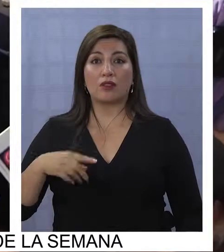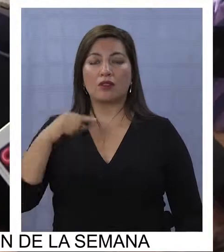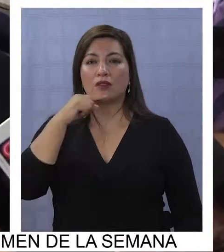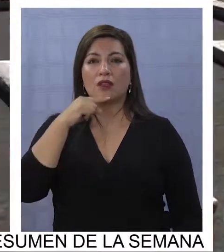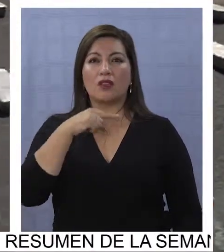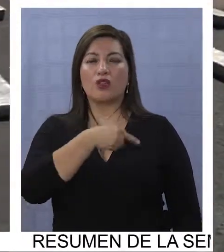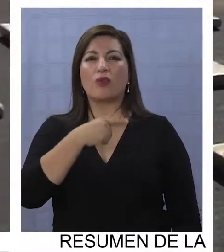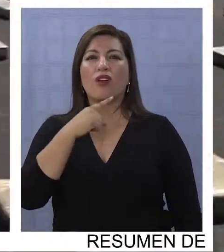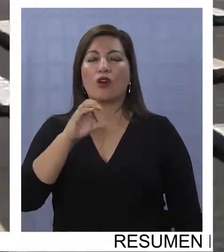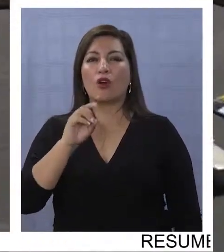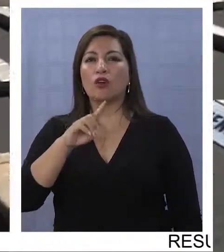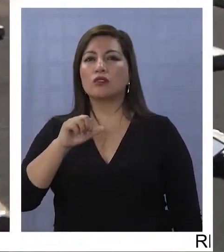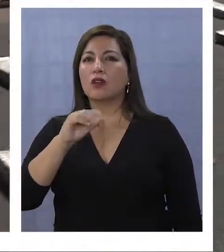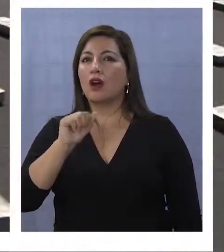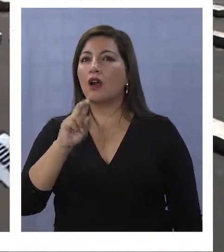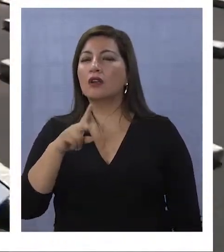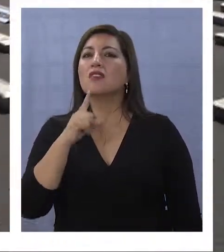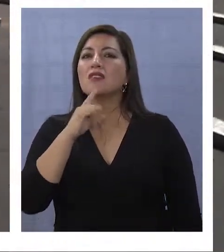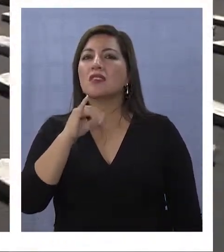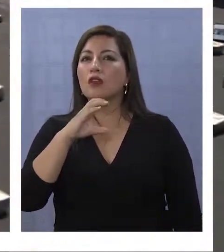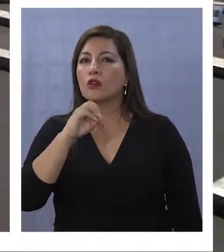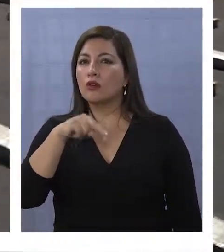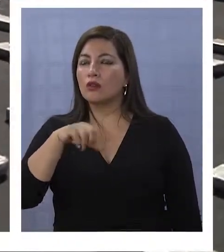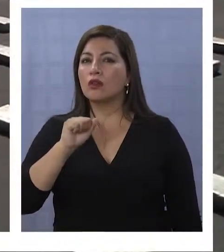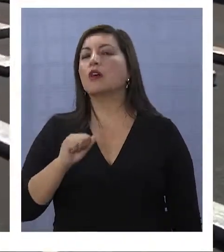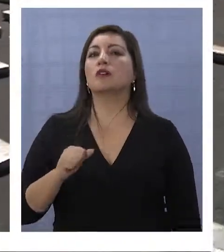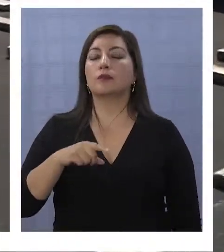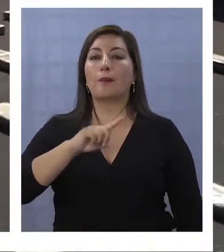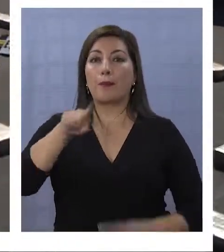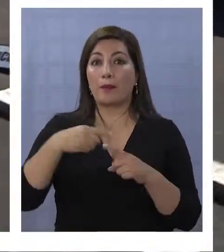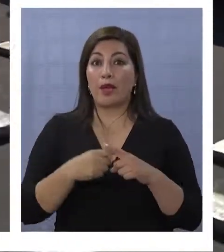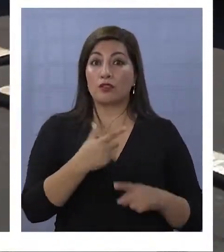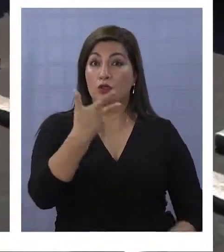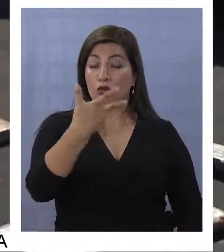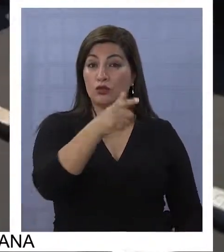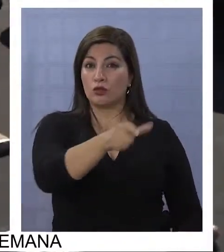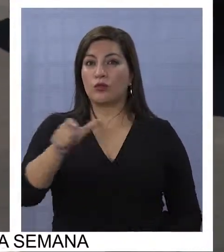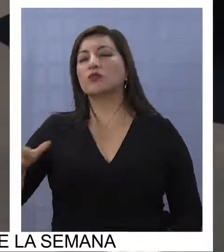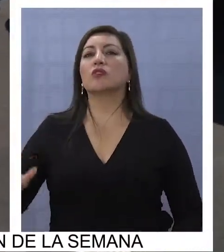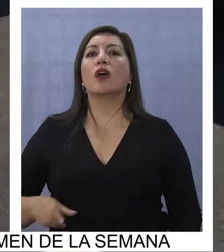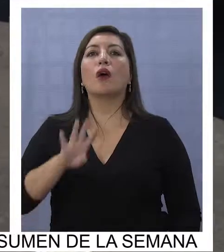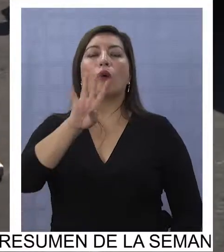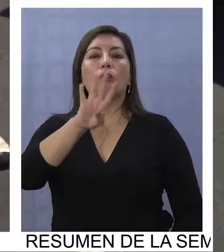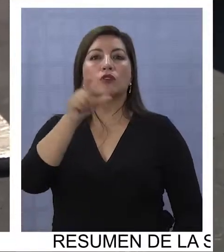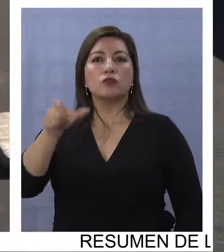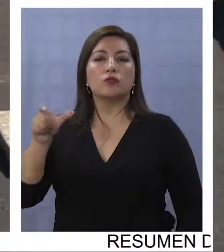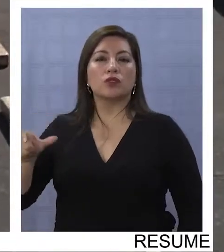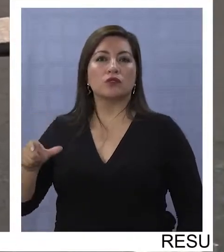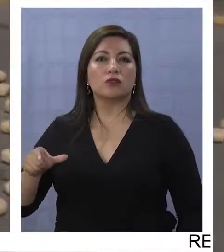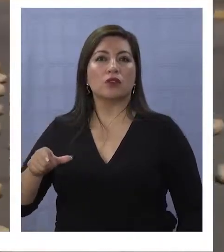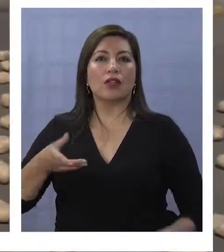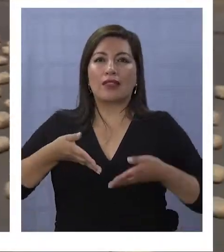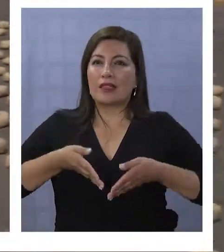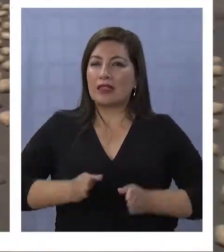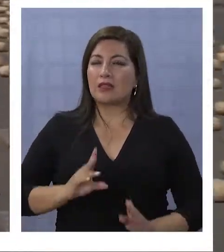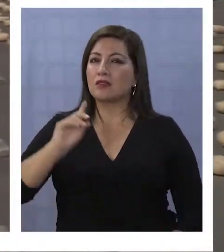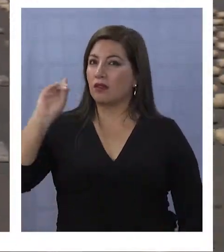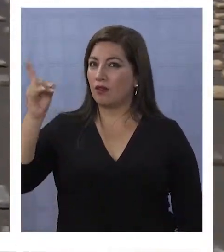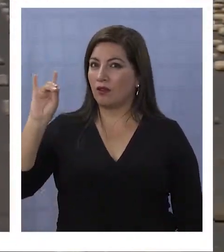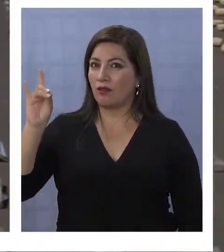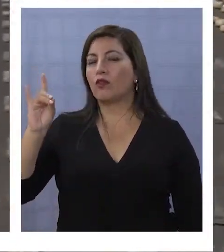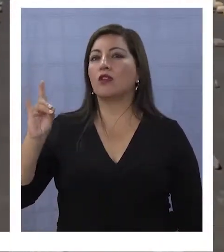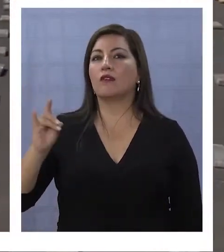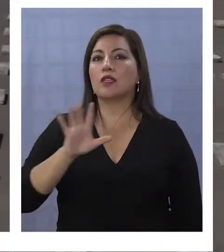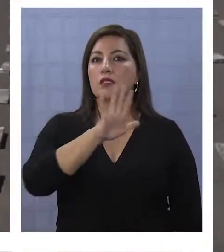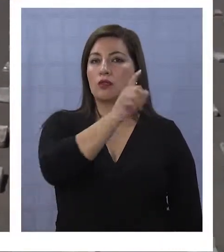Ticona, y por lo tanto junto a él también otras ocho personas, cuatro de las cuales son de nacionalidad boliviana y cinco